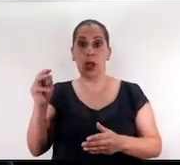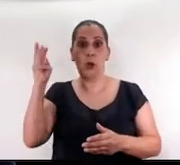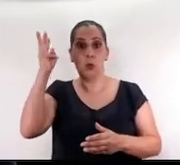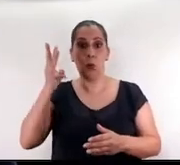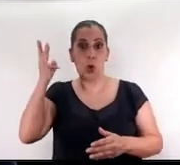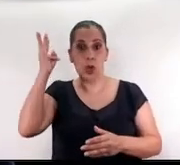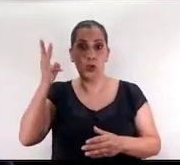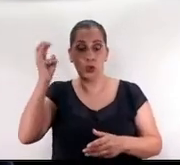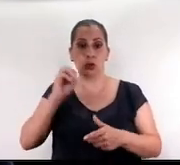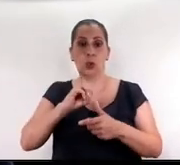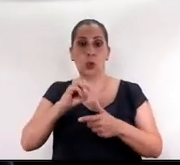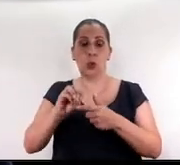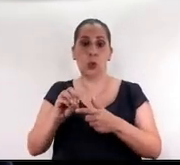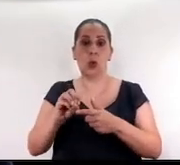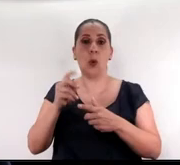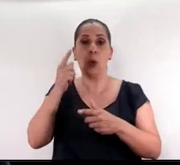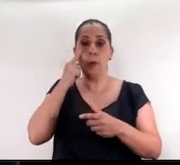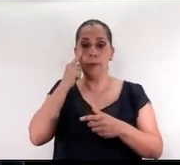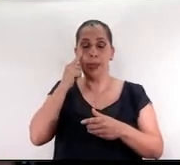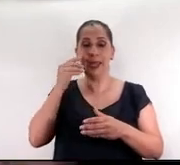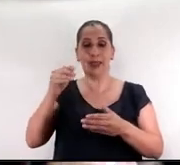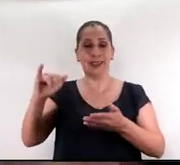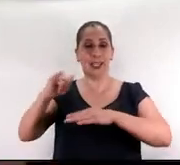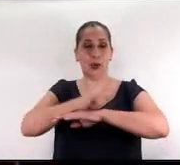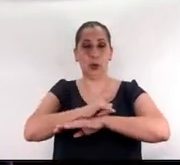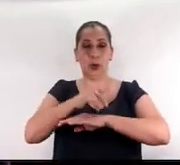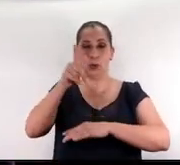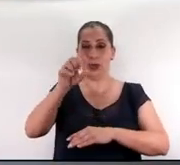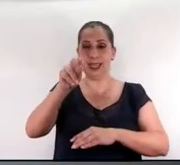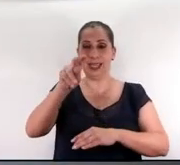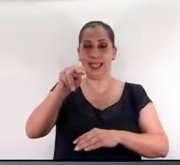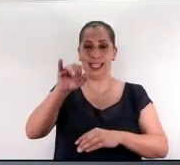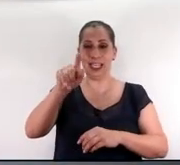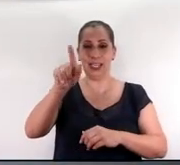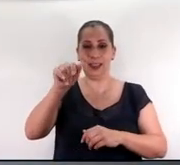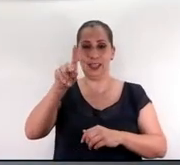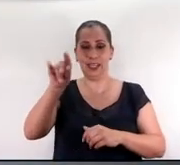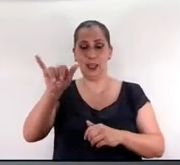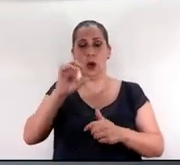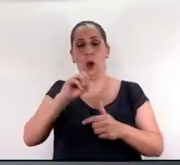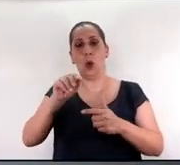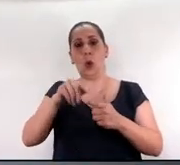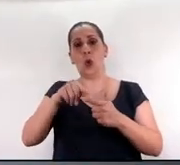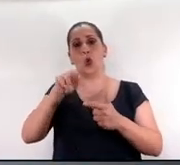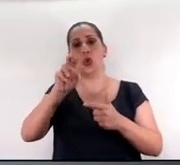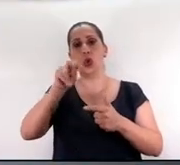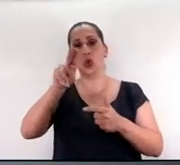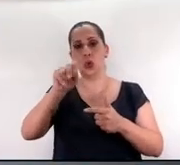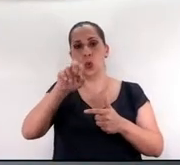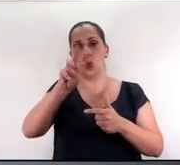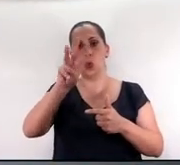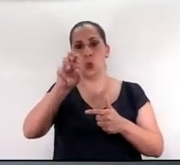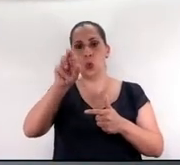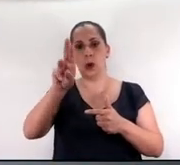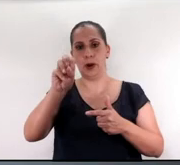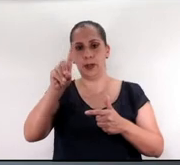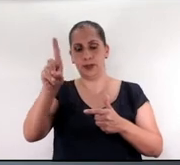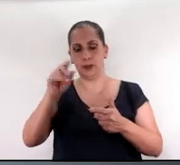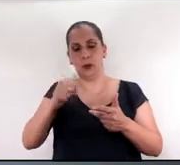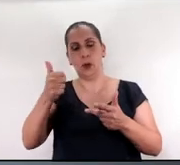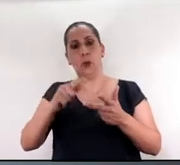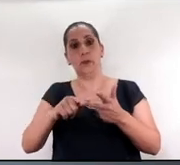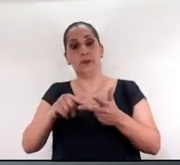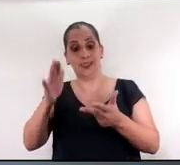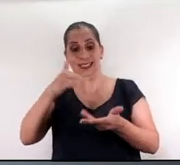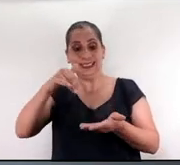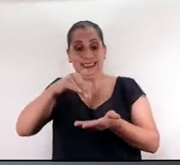Guardia, y se topa el Kennedy, y se topa el Newark, o en Washington se topa el National, que se mantiene ahí en el medio